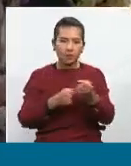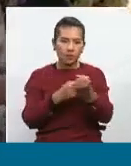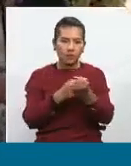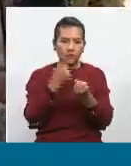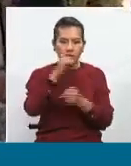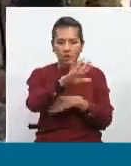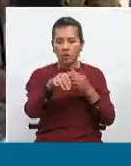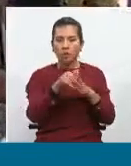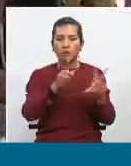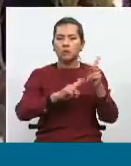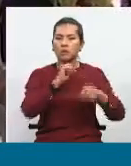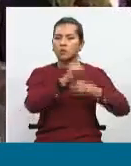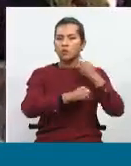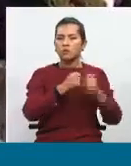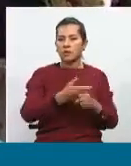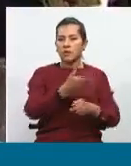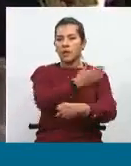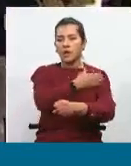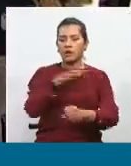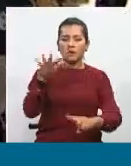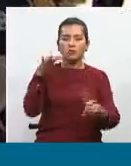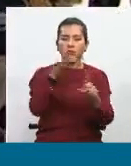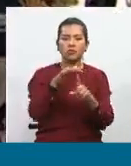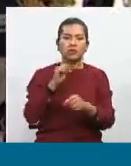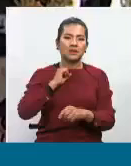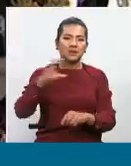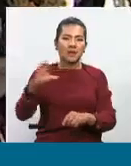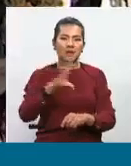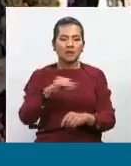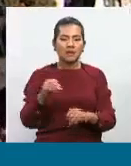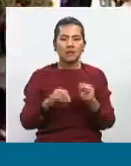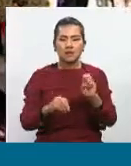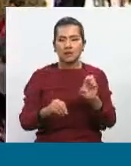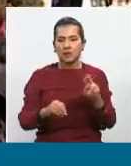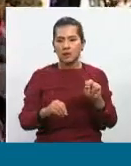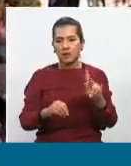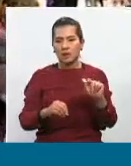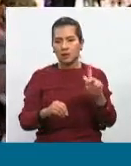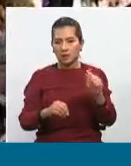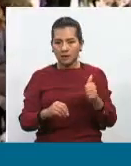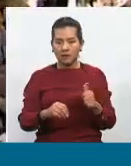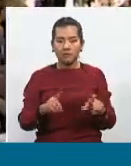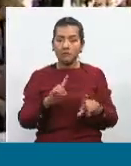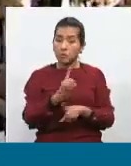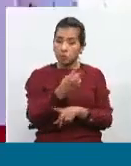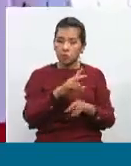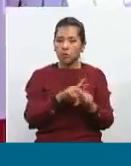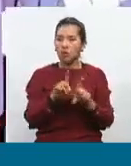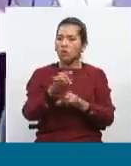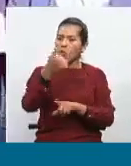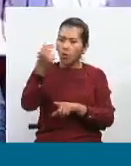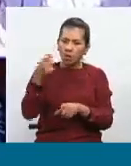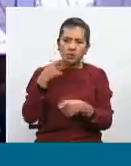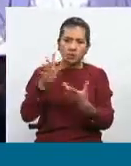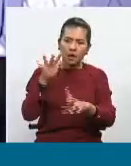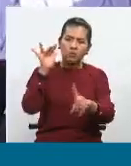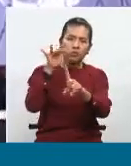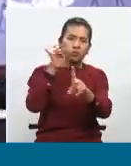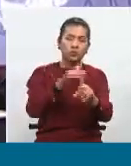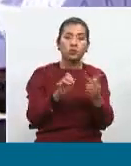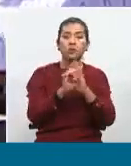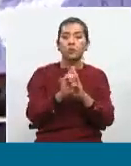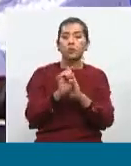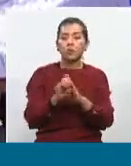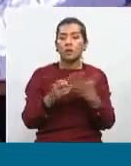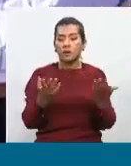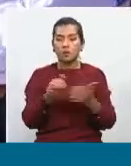Sacaba y Sencata, sino para todas las víctimas que hubieran sufrido graves violaciones a los derechos humanos, como las